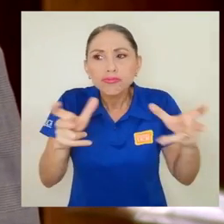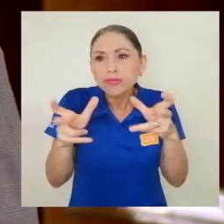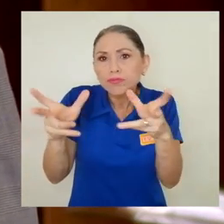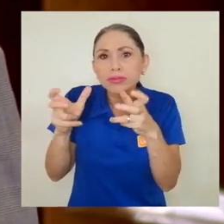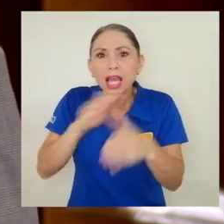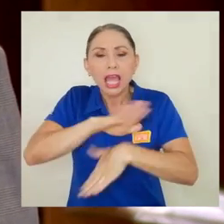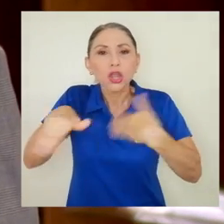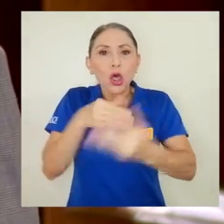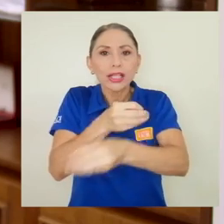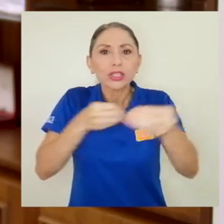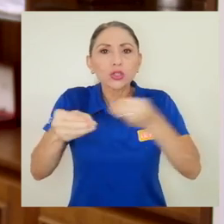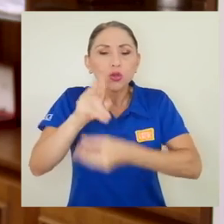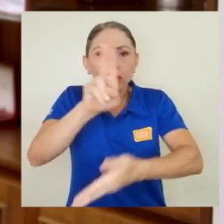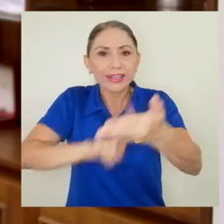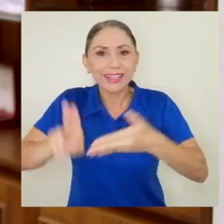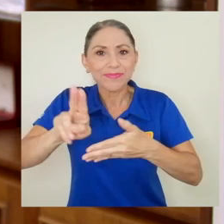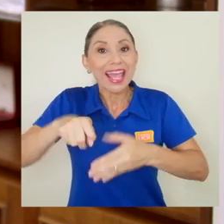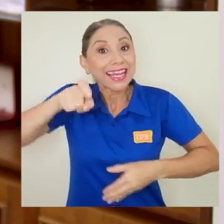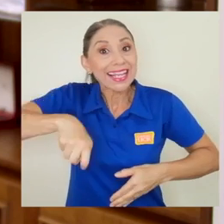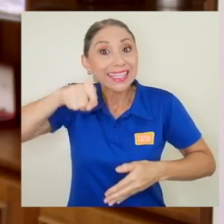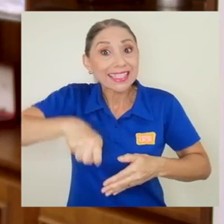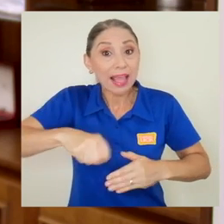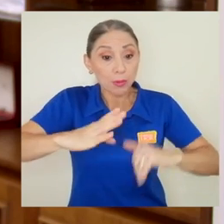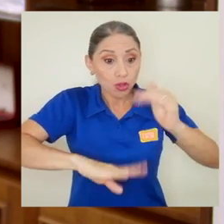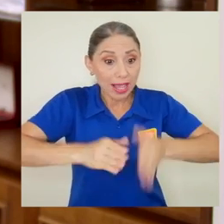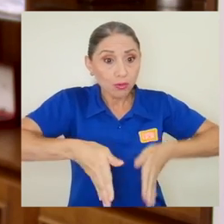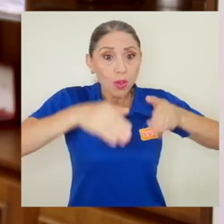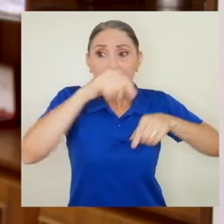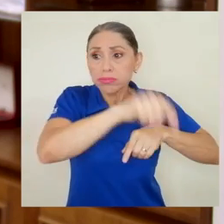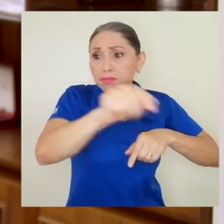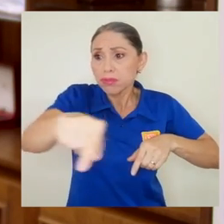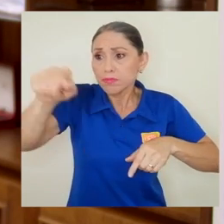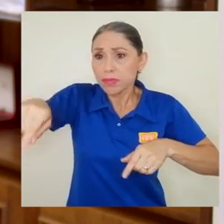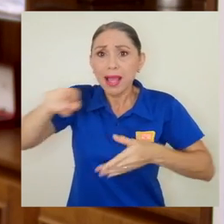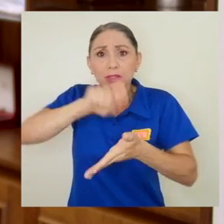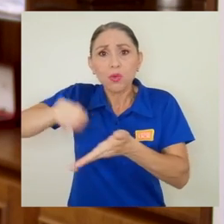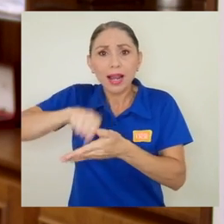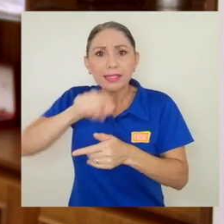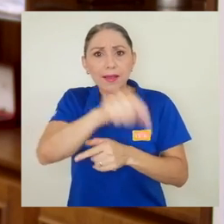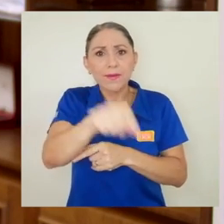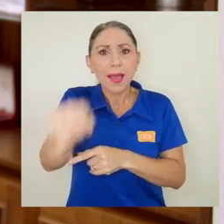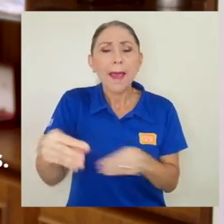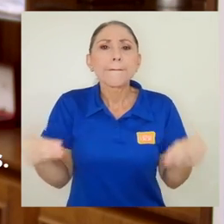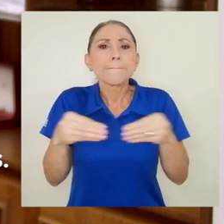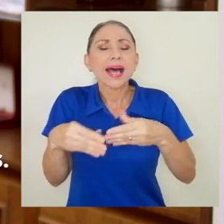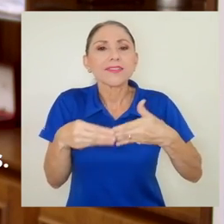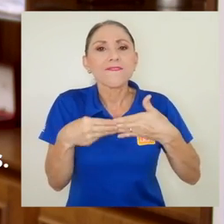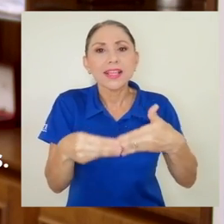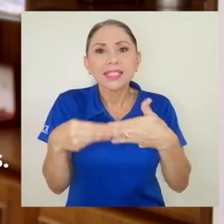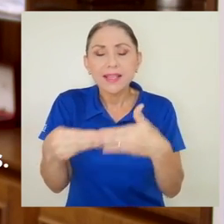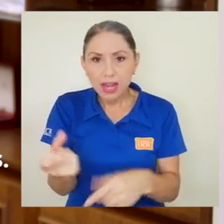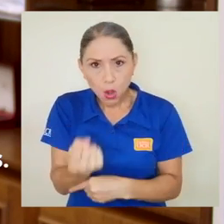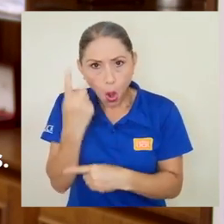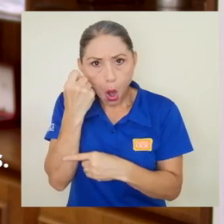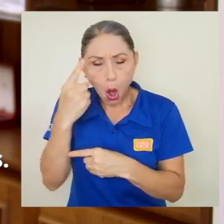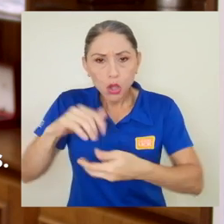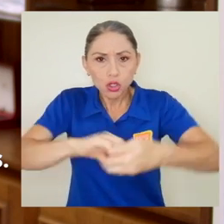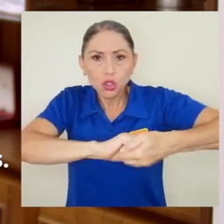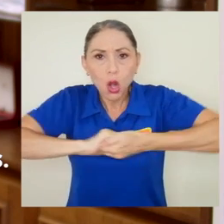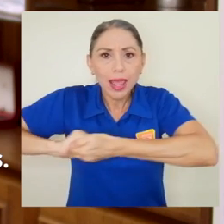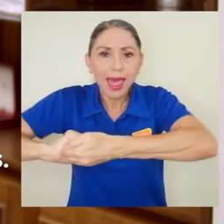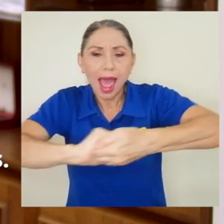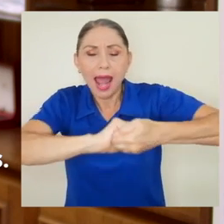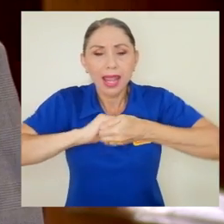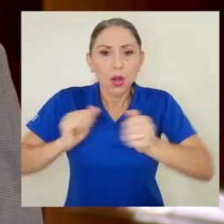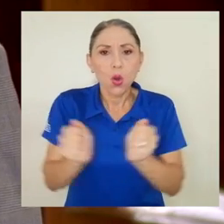instancias universitarias requerimos que cada escuela y facultad sea más flexible comprensiva y solidaria con